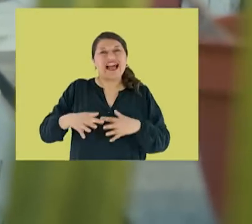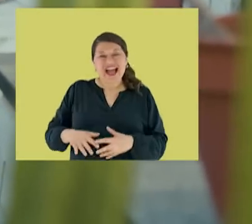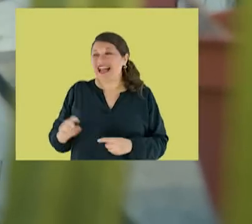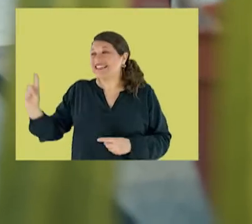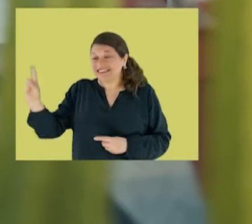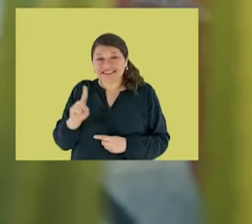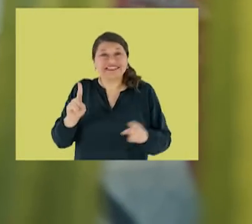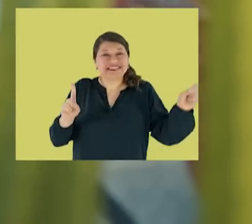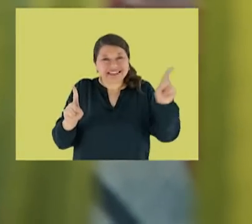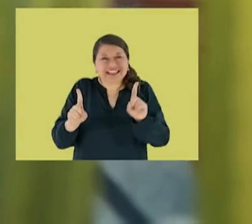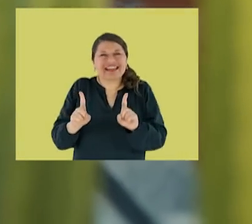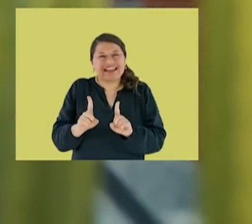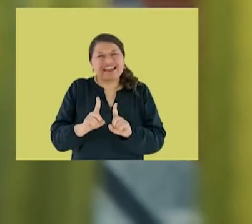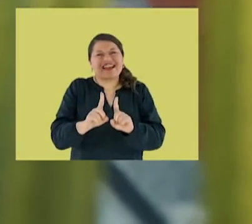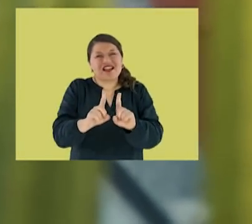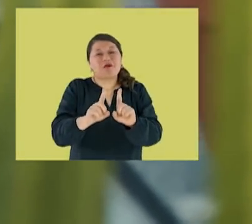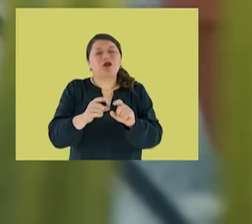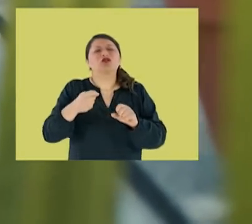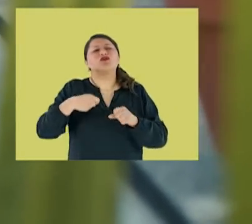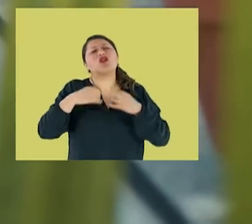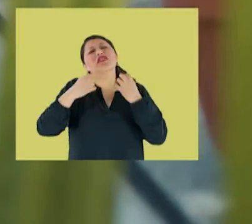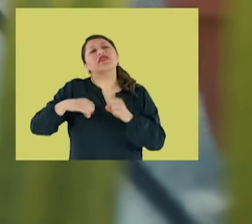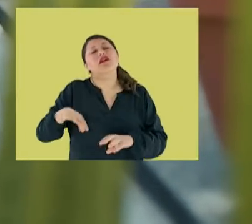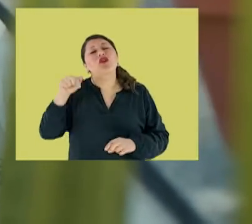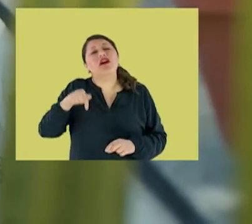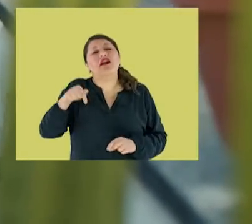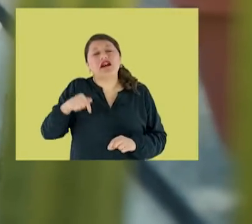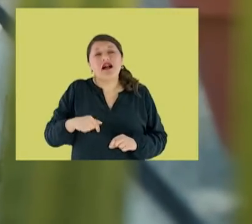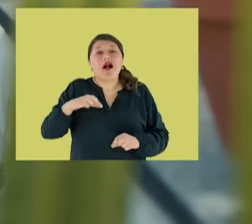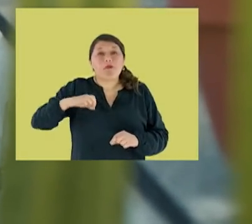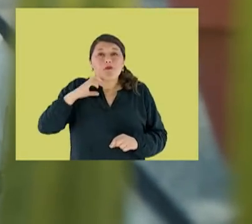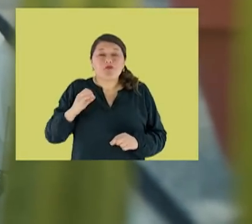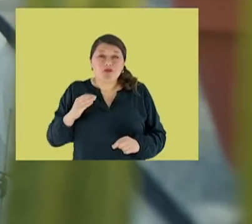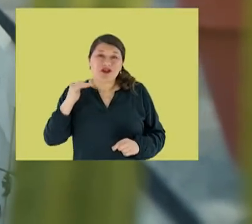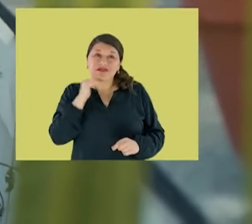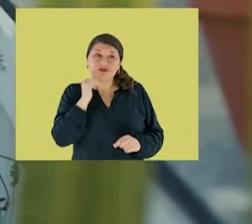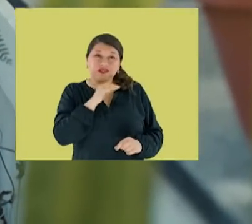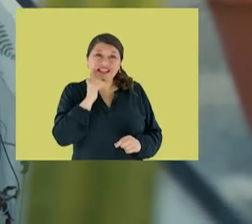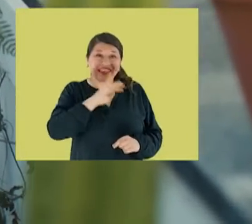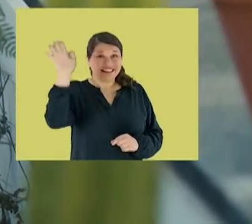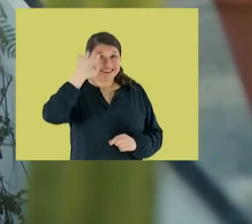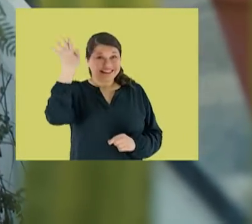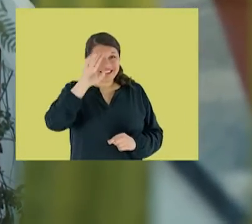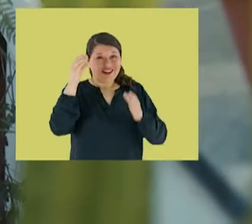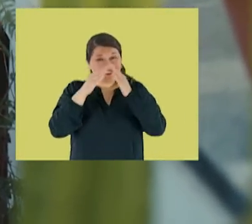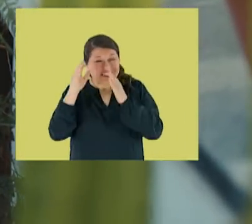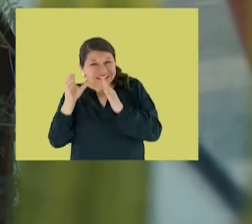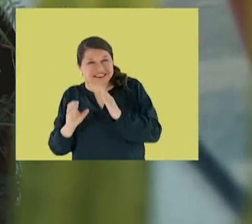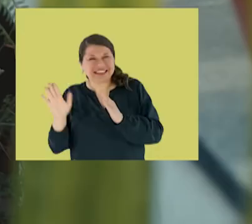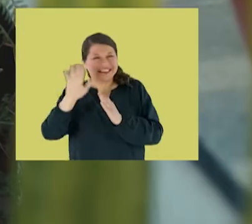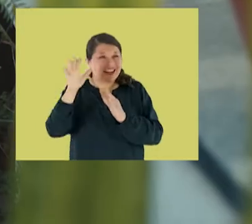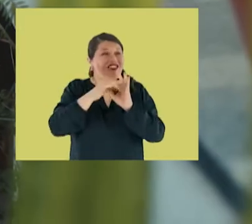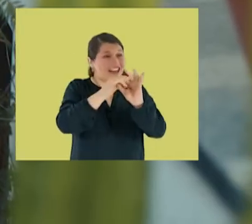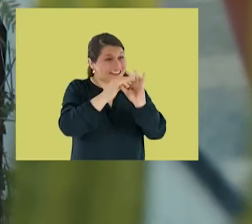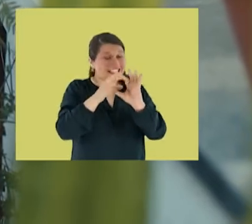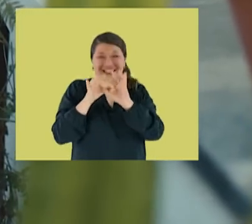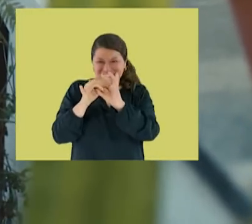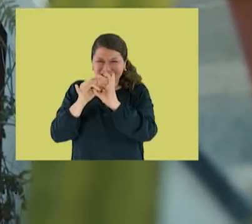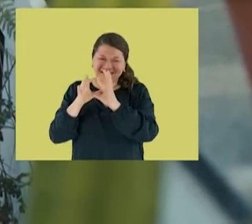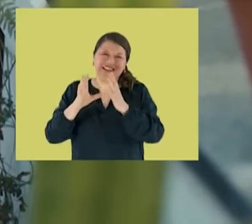Ya, llegamos. Yo los voy a tener que dejar acá porque estoy un poco apurada. Chao, vecina. Gracias, vecino.